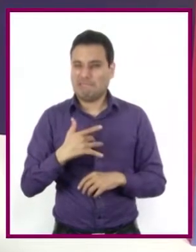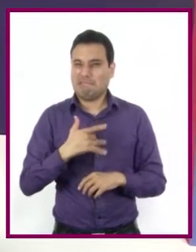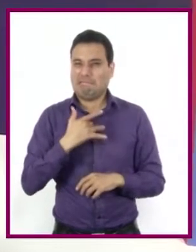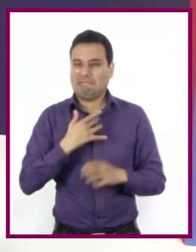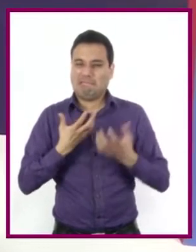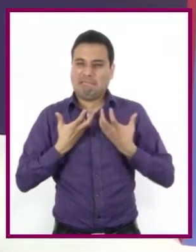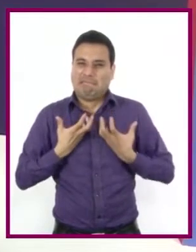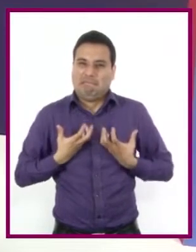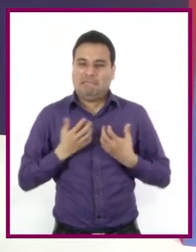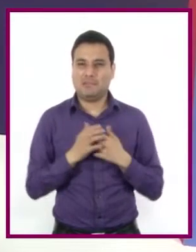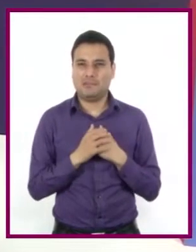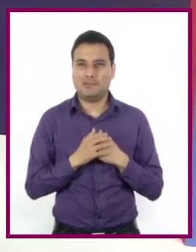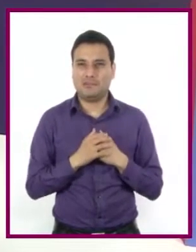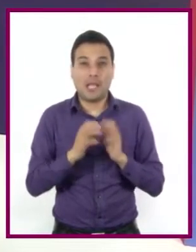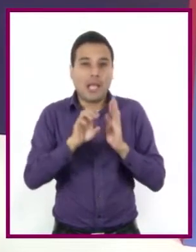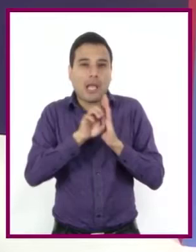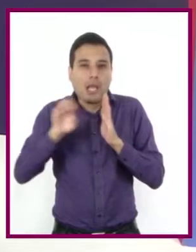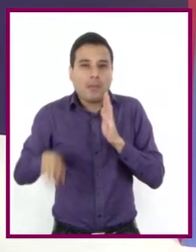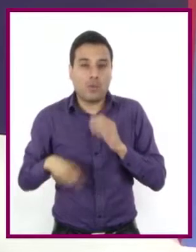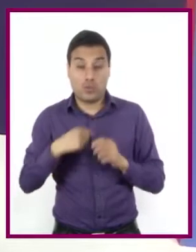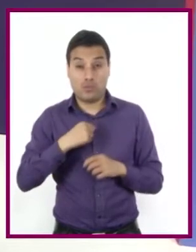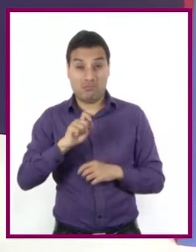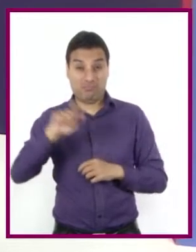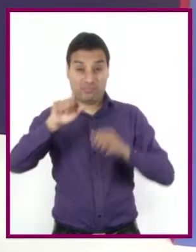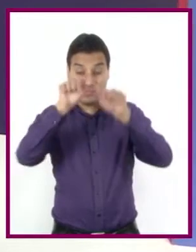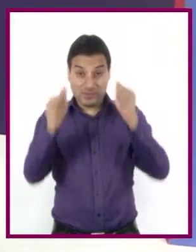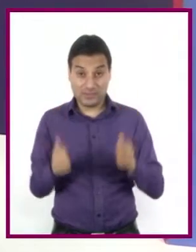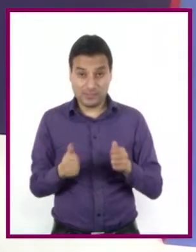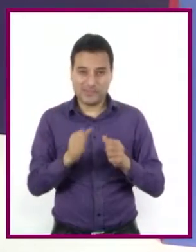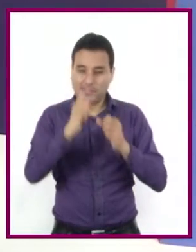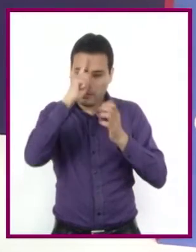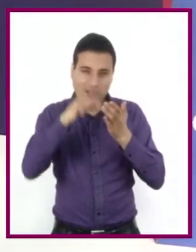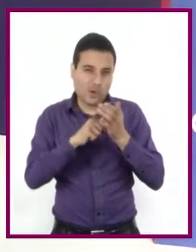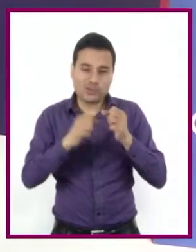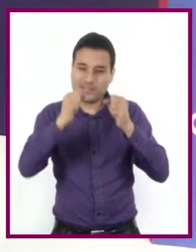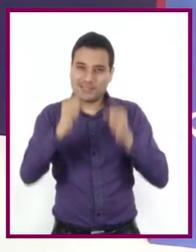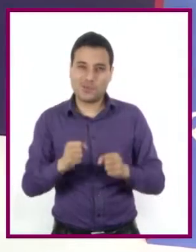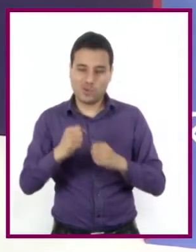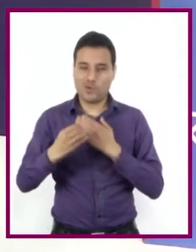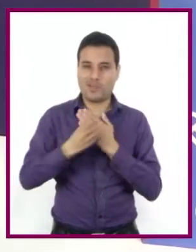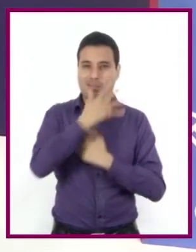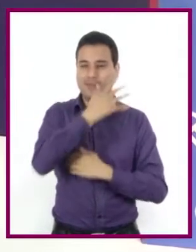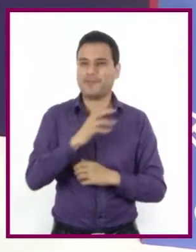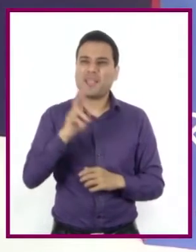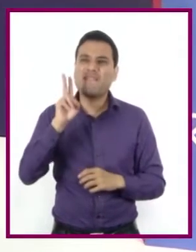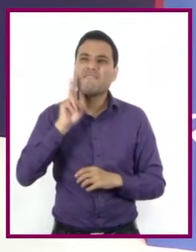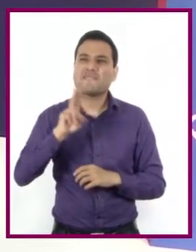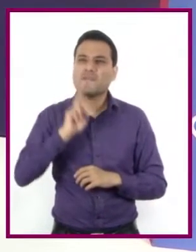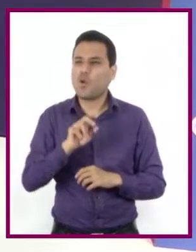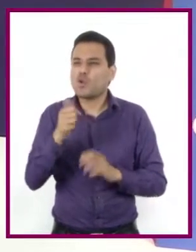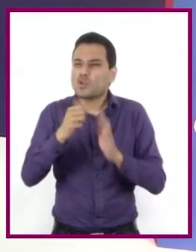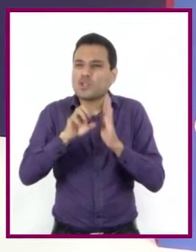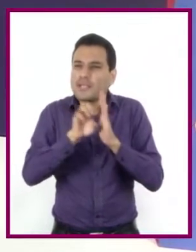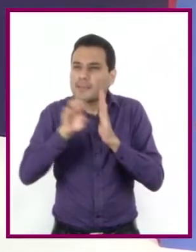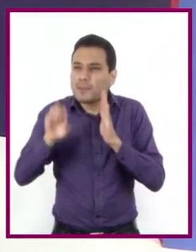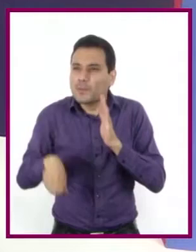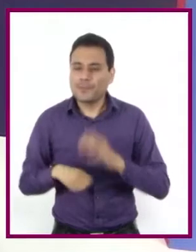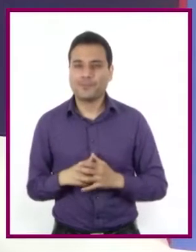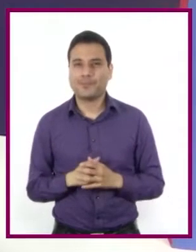fuéramos artistas, lo reflejaríamos en nuestra creación. Profesora, ¿podría compartirnos otros